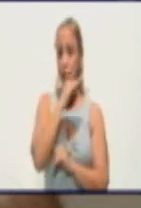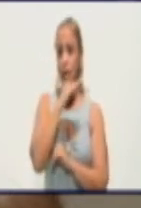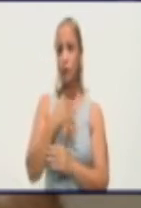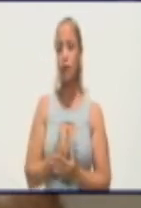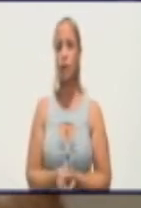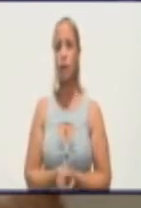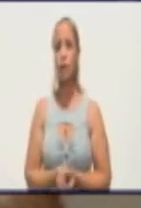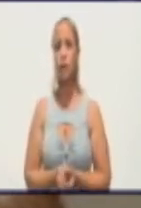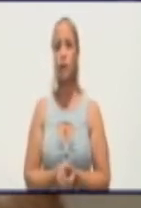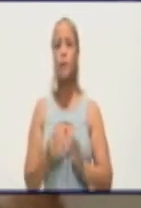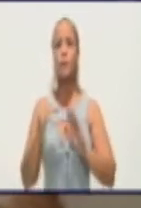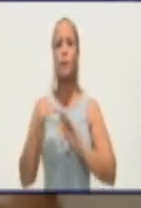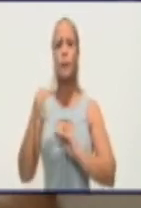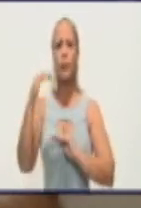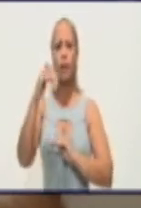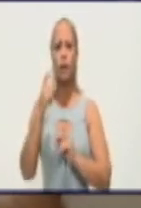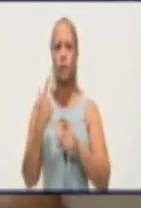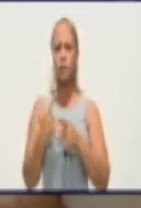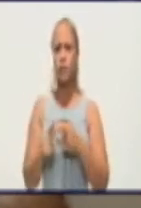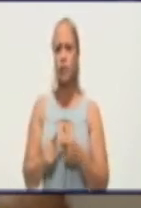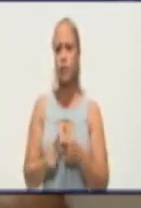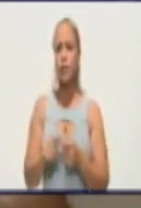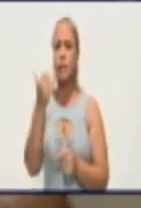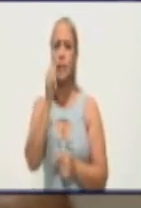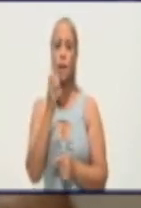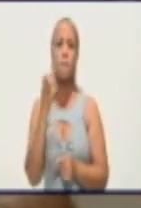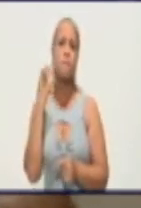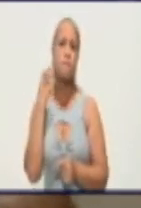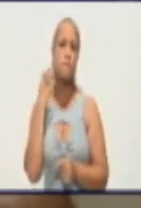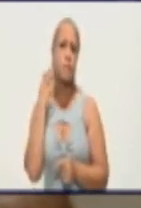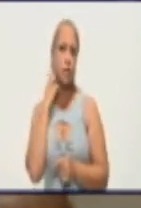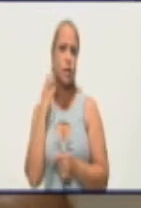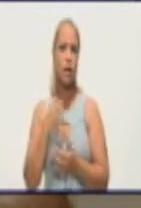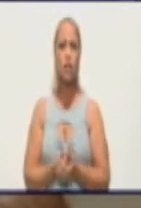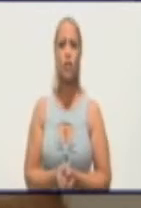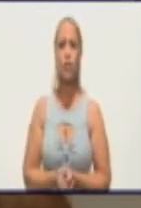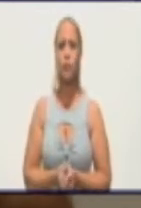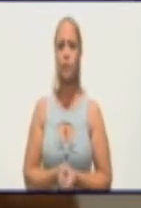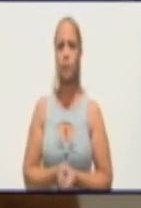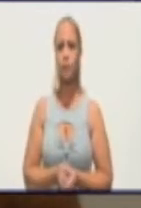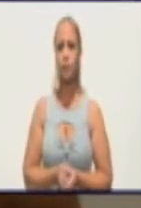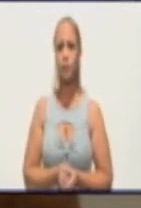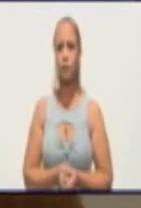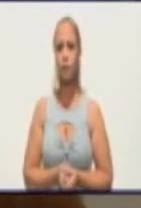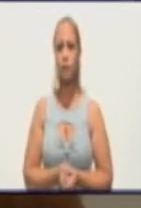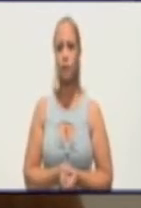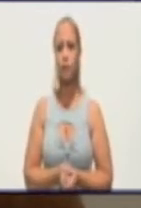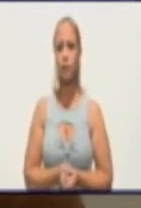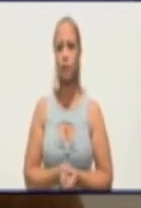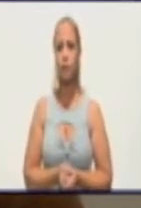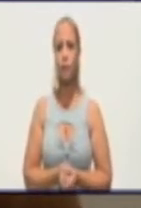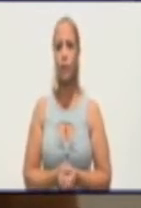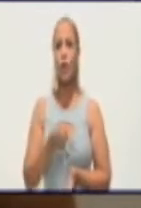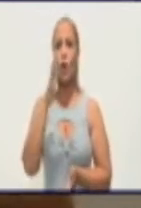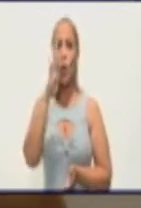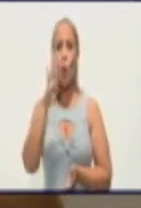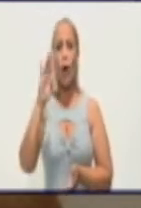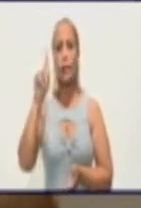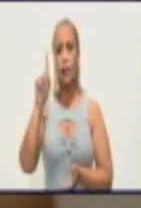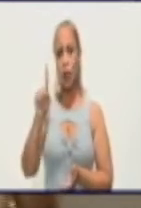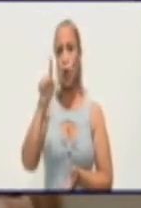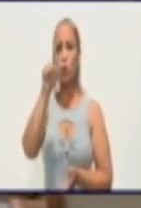desarrollo acá llama diesel manzanillo que contempla los circuitos especiales caimari el circuito 41 17